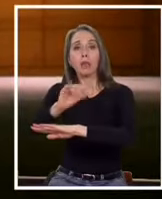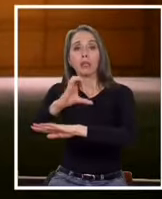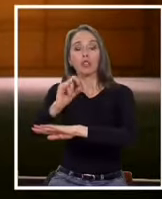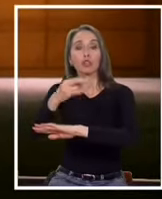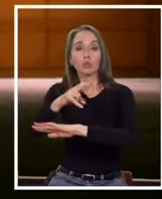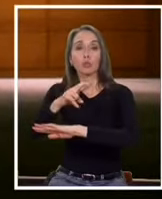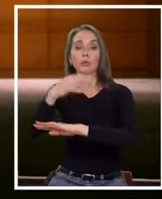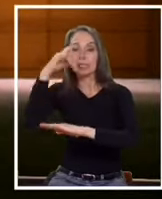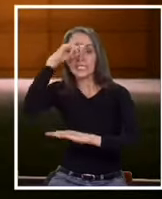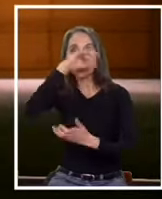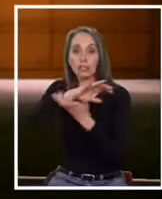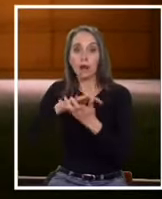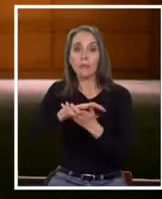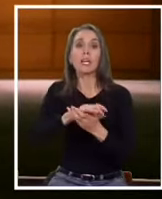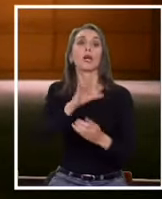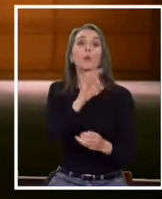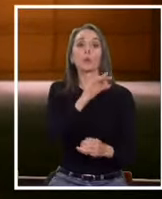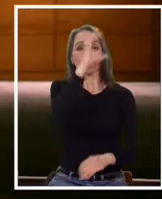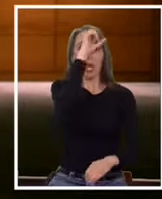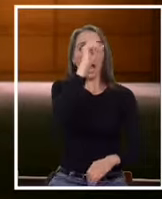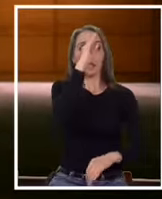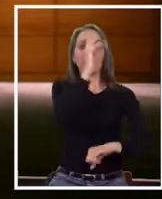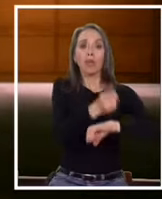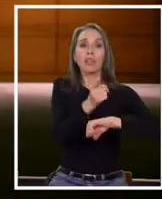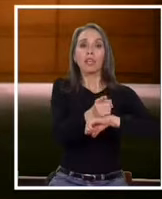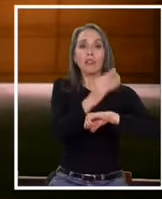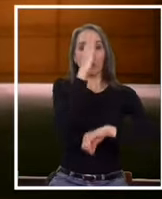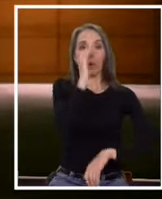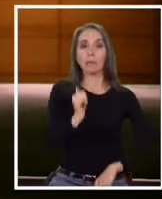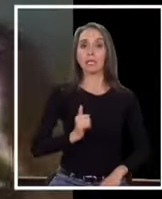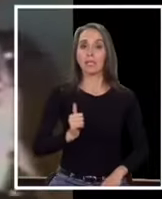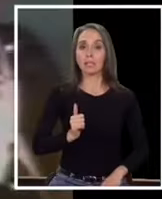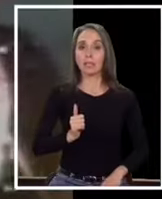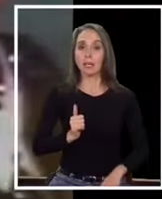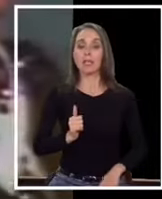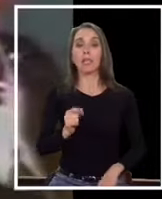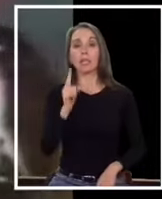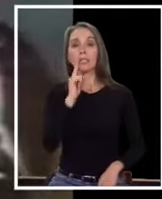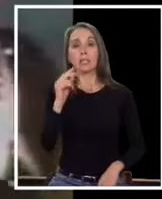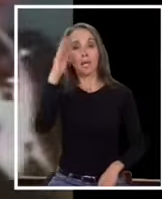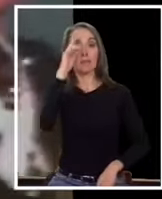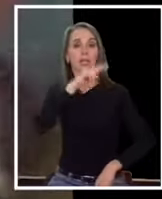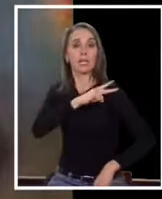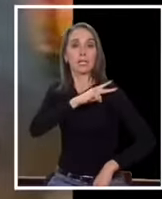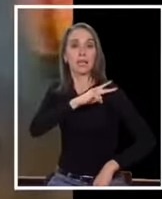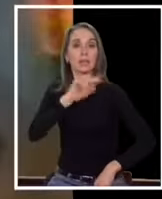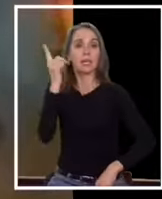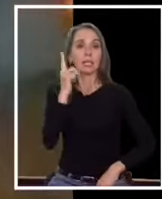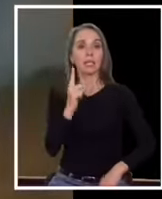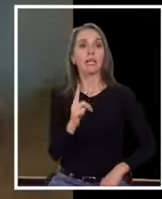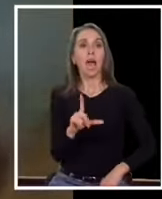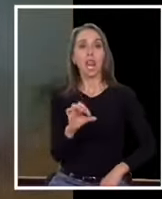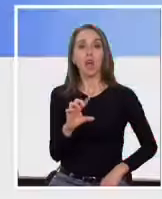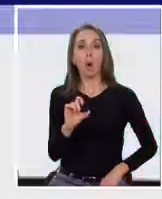muy complicado de una dictadura militar que en ese minuto estaba al mando del teniente general Leopoldo Fortunato Galtieri.